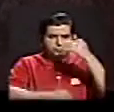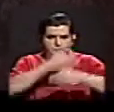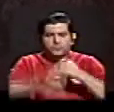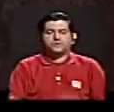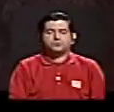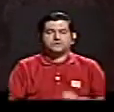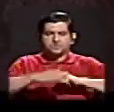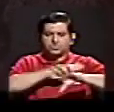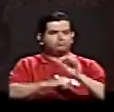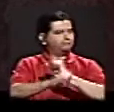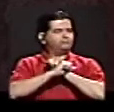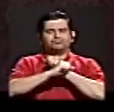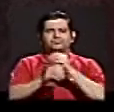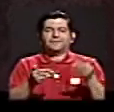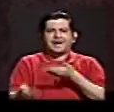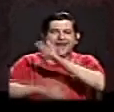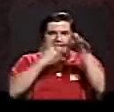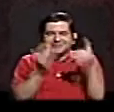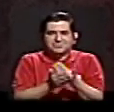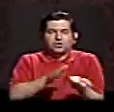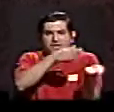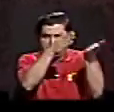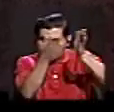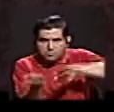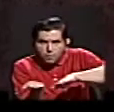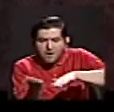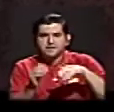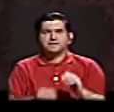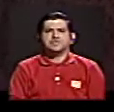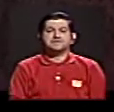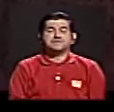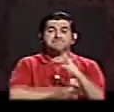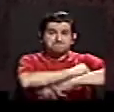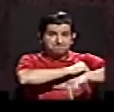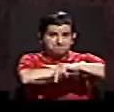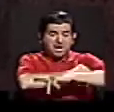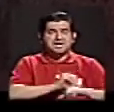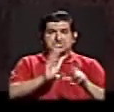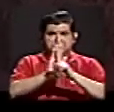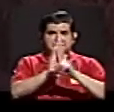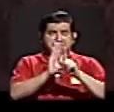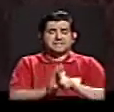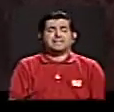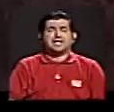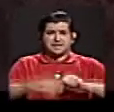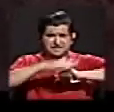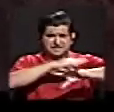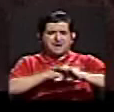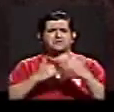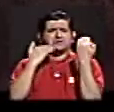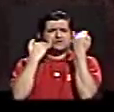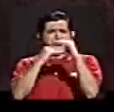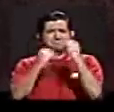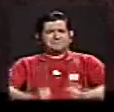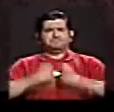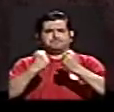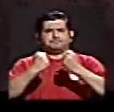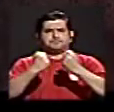inseguro. Casi todas estas muertes se producen en países con leyes de aborto sumamente